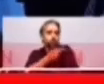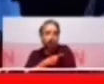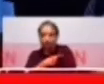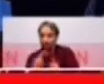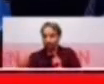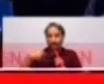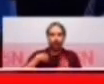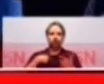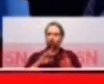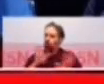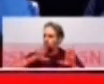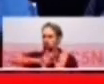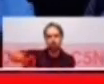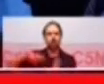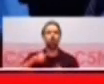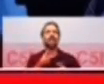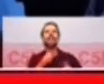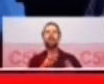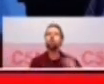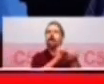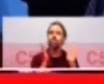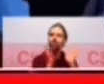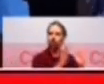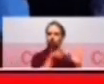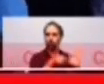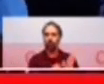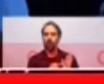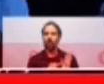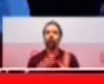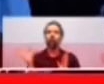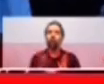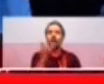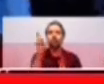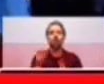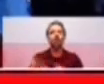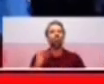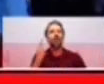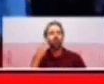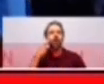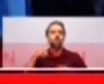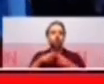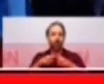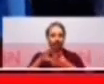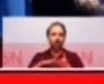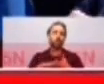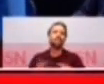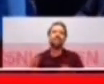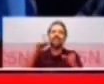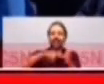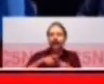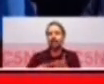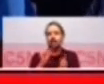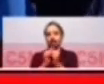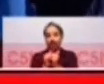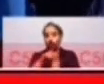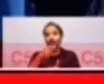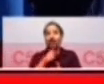me toque entonces de verdad que hay un sector de la clase media que todavía tiene resto si yo Lauro por me van a tocar a m de exactamente Entonces ahora eso tarde o temprano